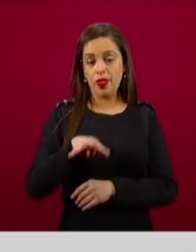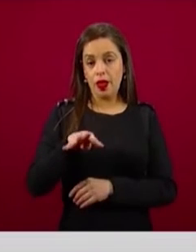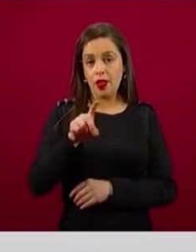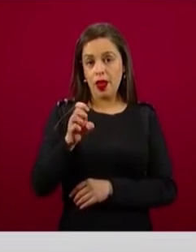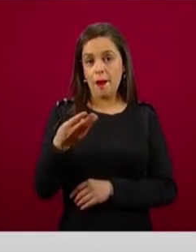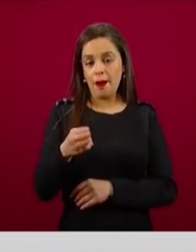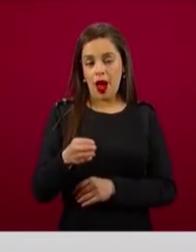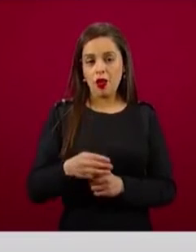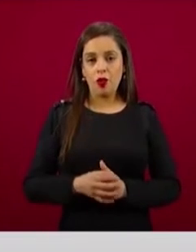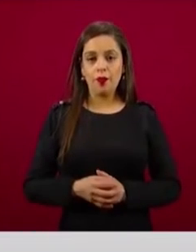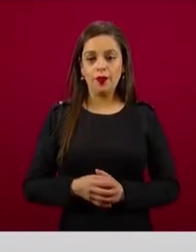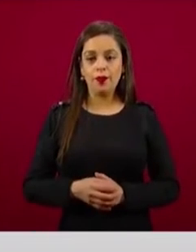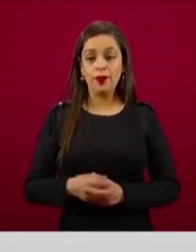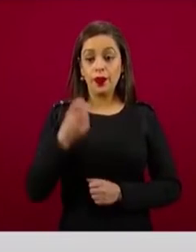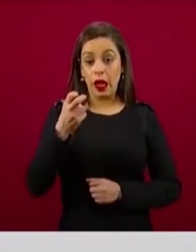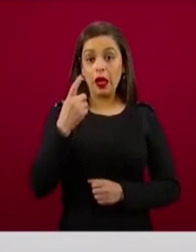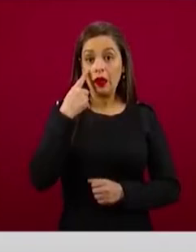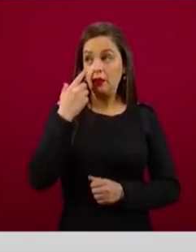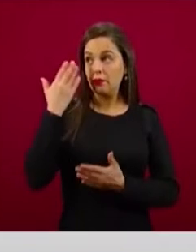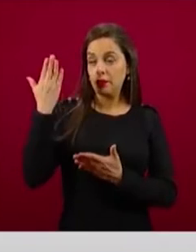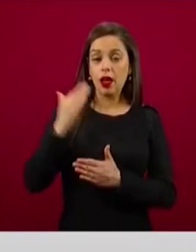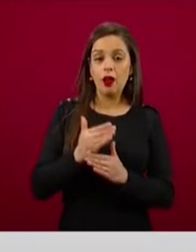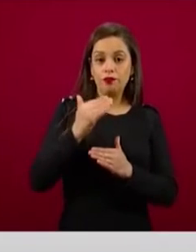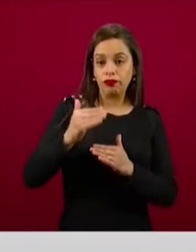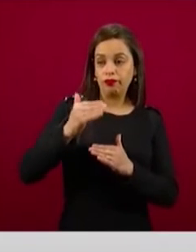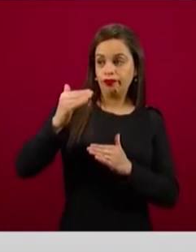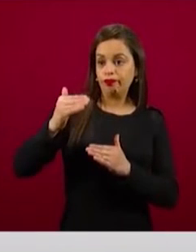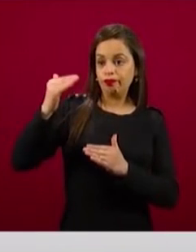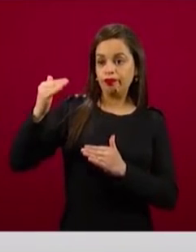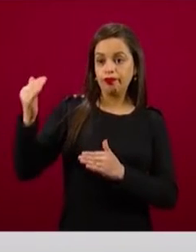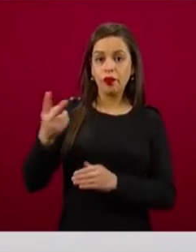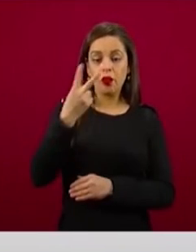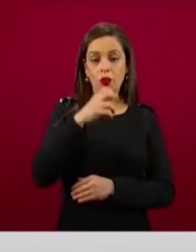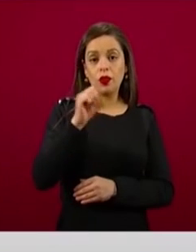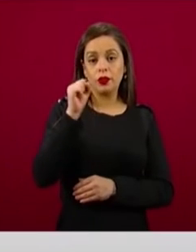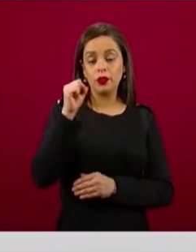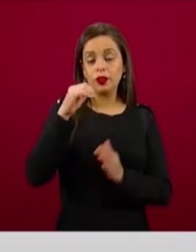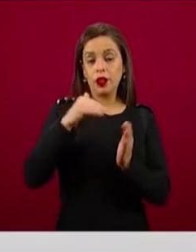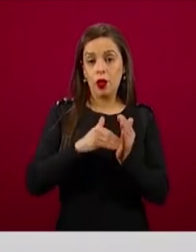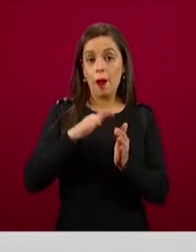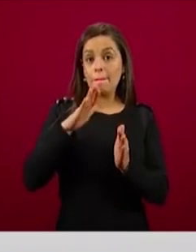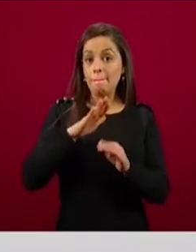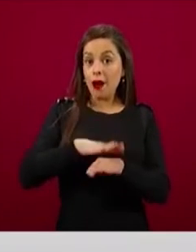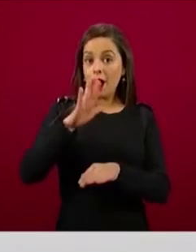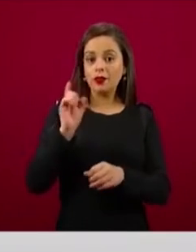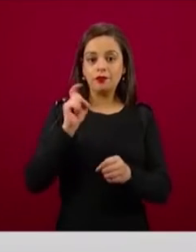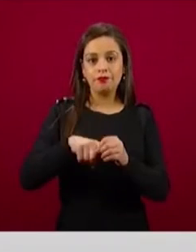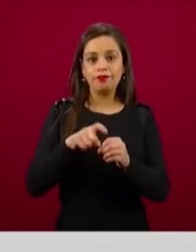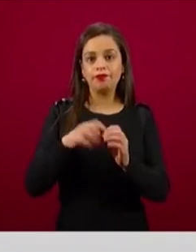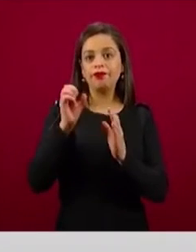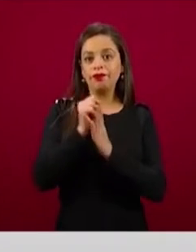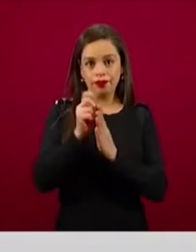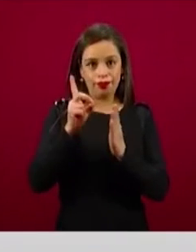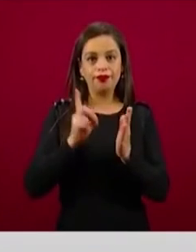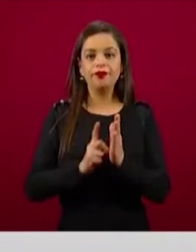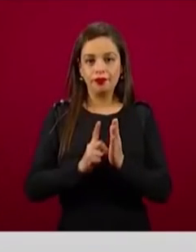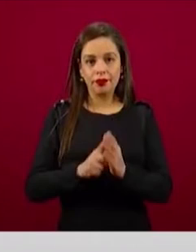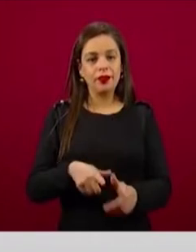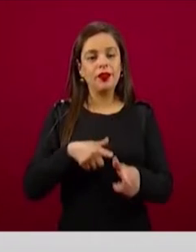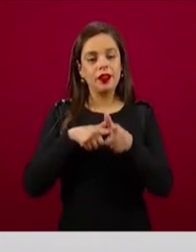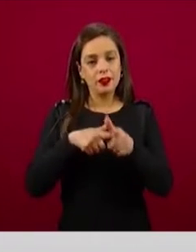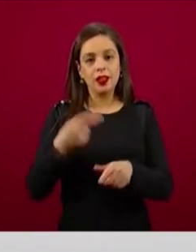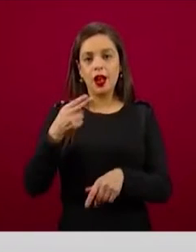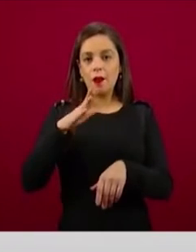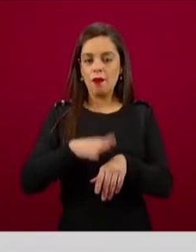es como ha ido evolucionando llevamos 269 solicitudes más y tenemos que seguirle dando mucha difusión